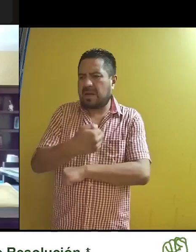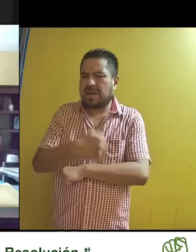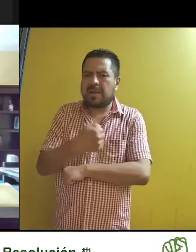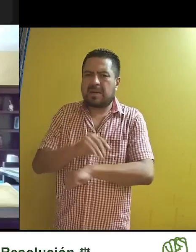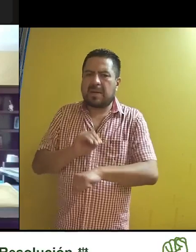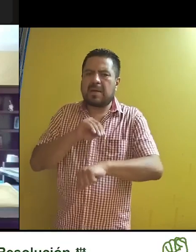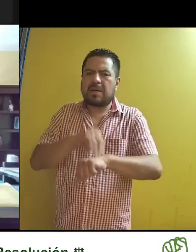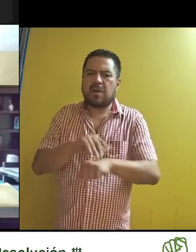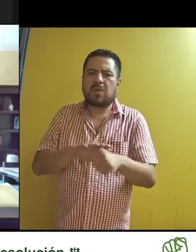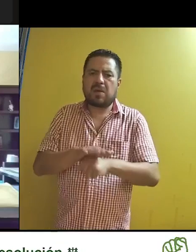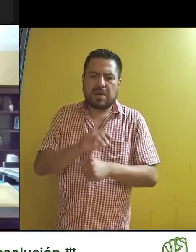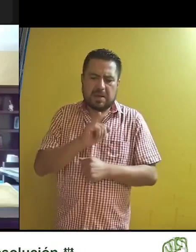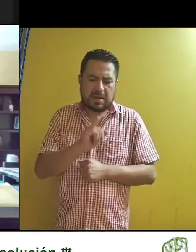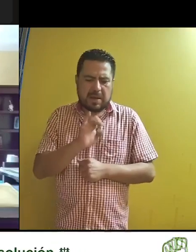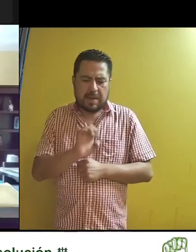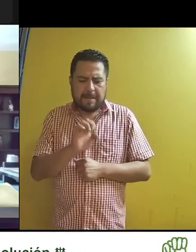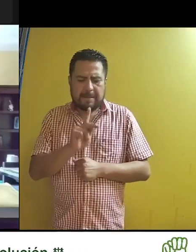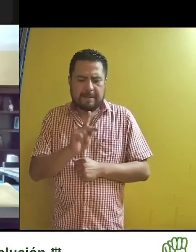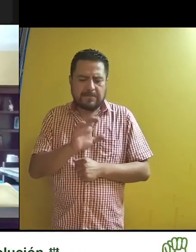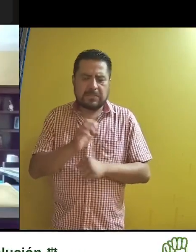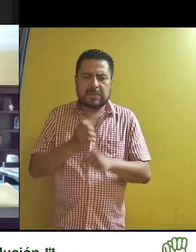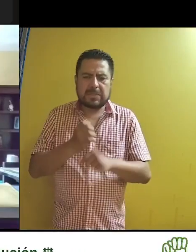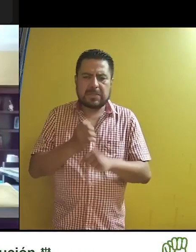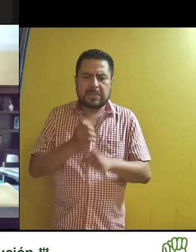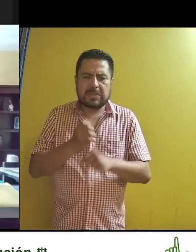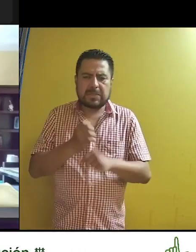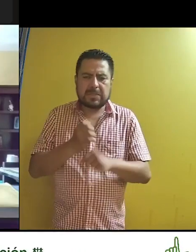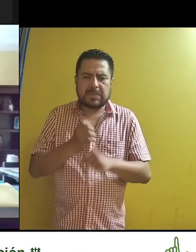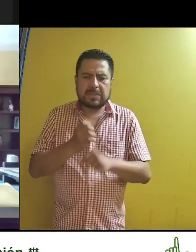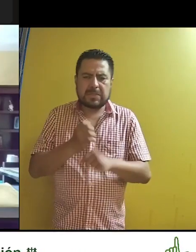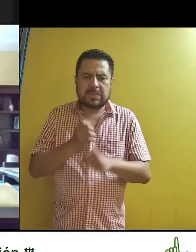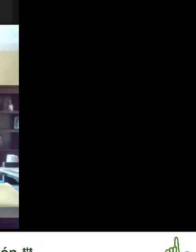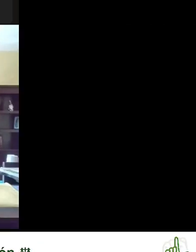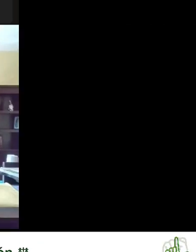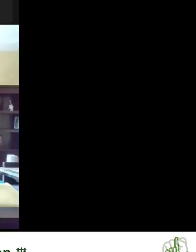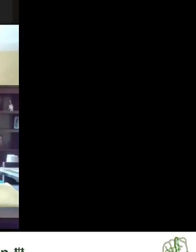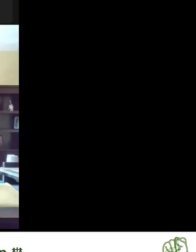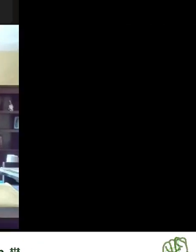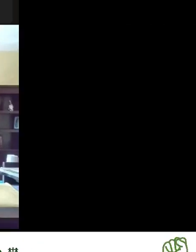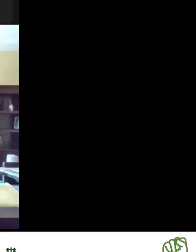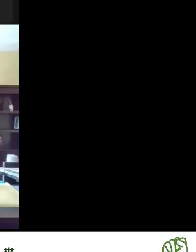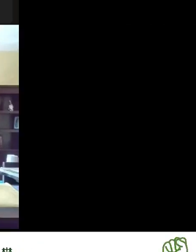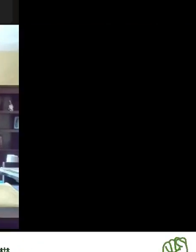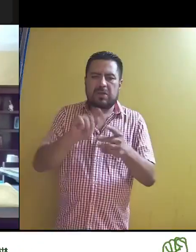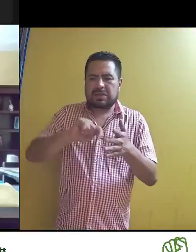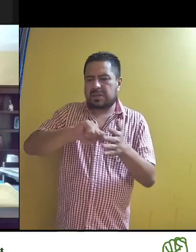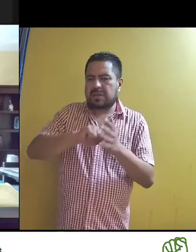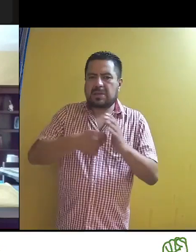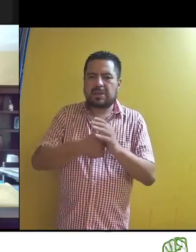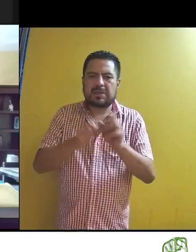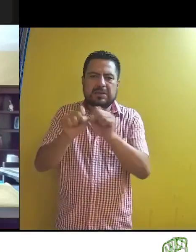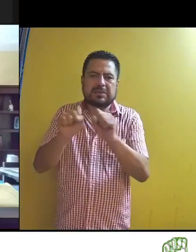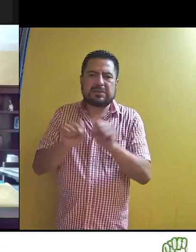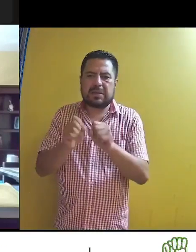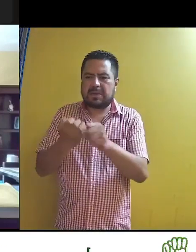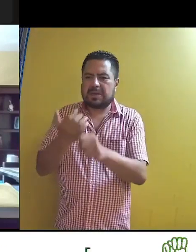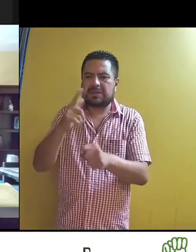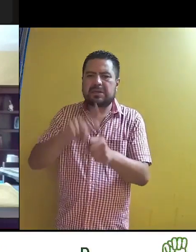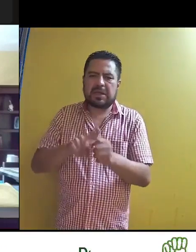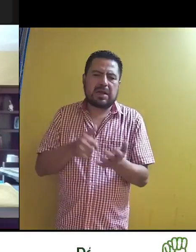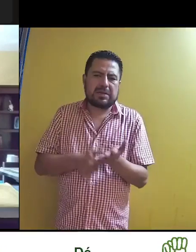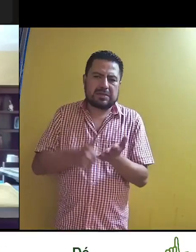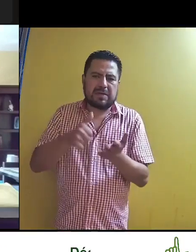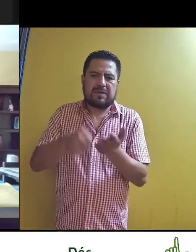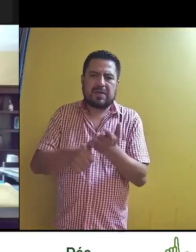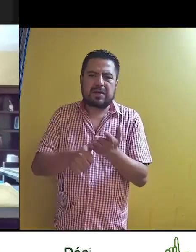ante el Instituto Electoral y de Participación Ciudadana y también ante la Coordinación Técnica del Sistema Estatal del Registro